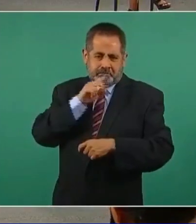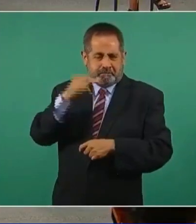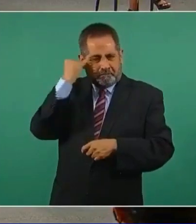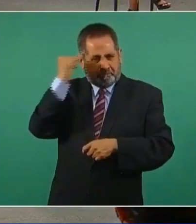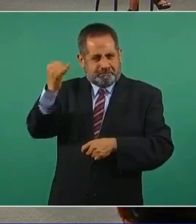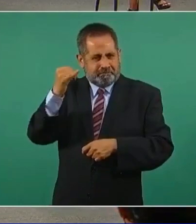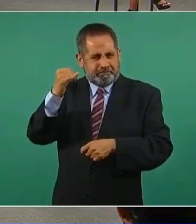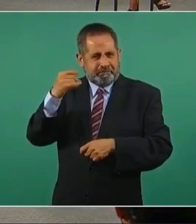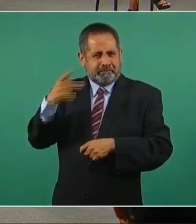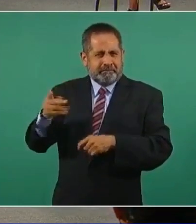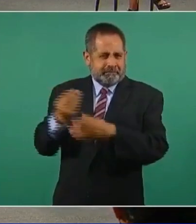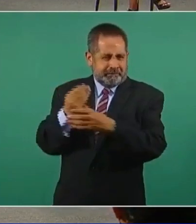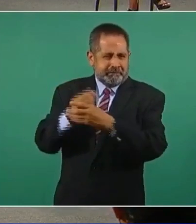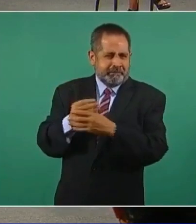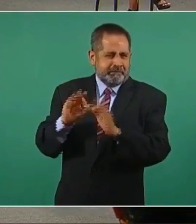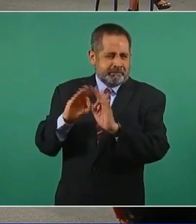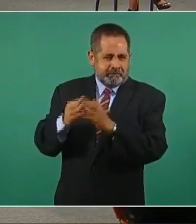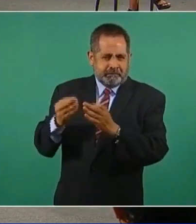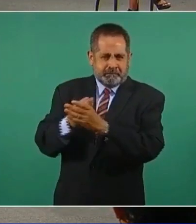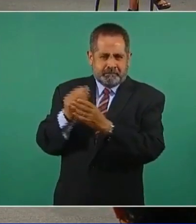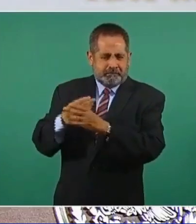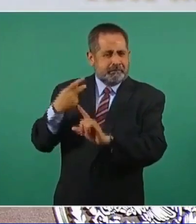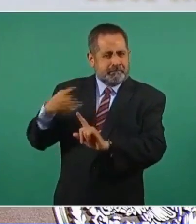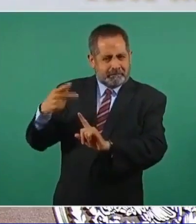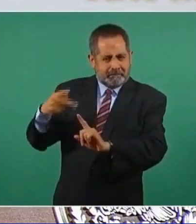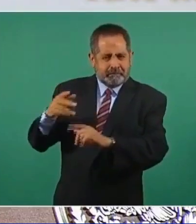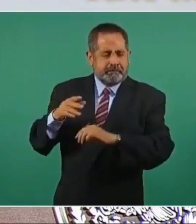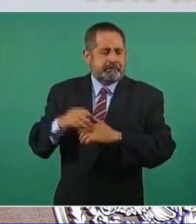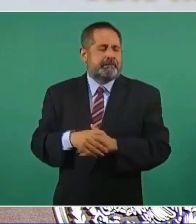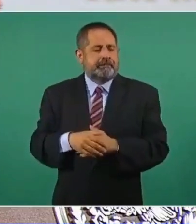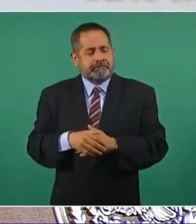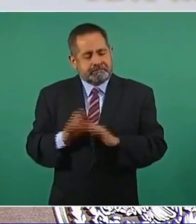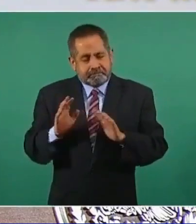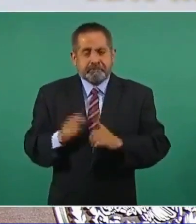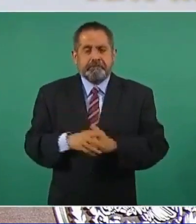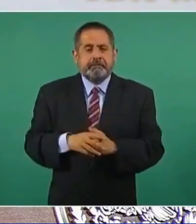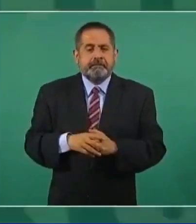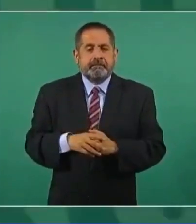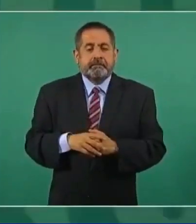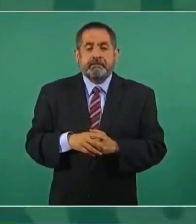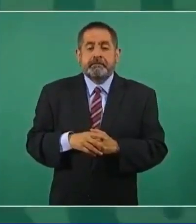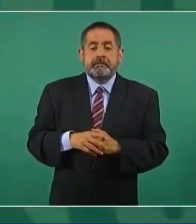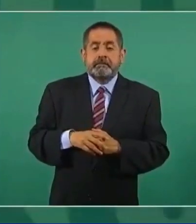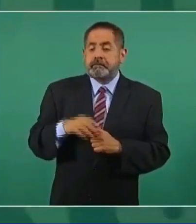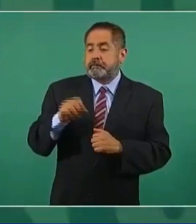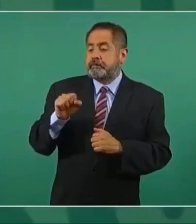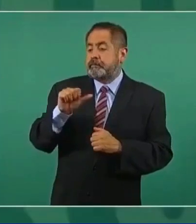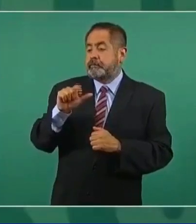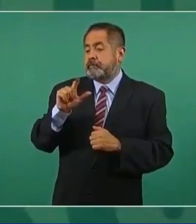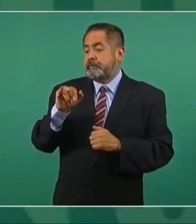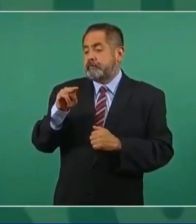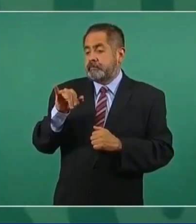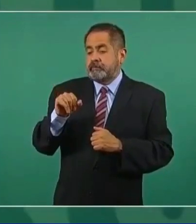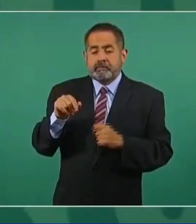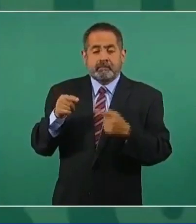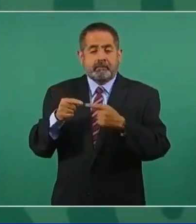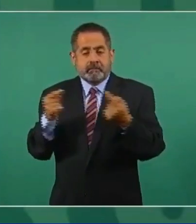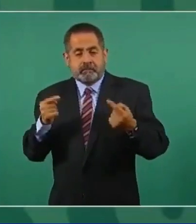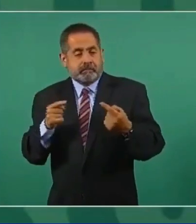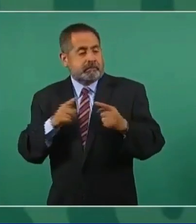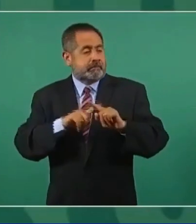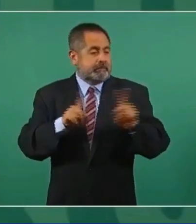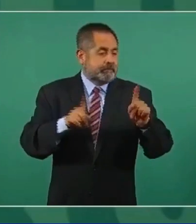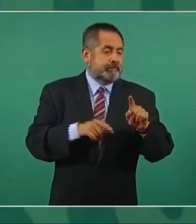el salinismo como política, aún con las diferencias entre Salinas y